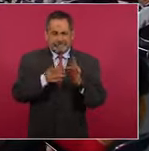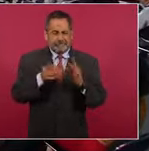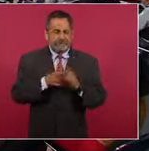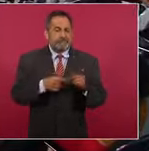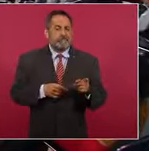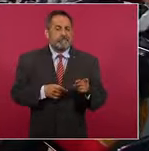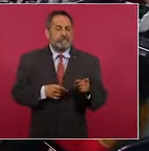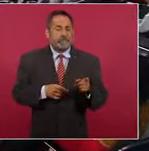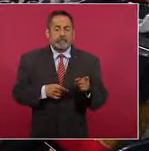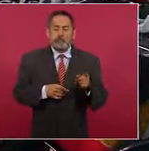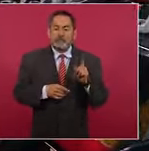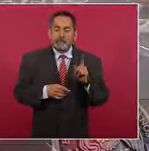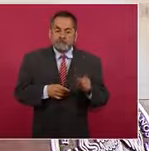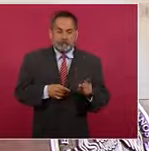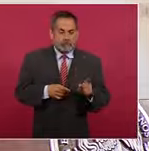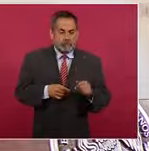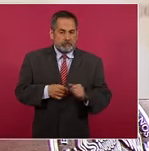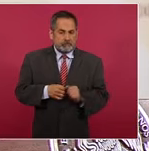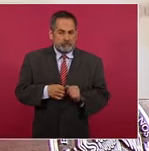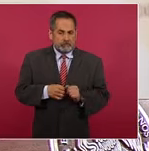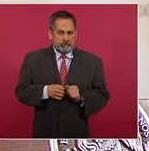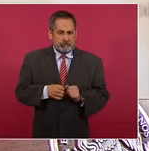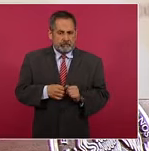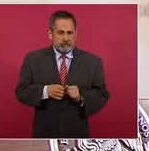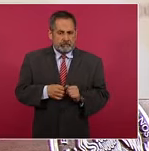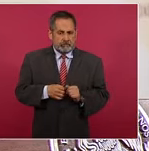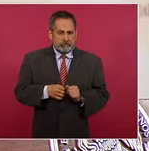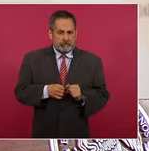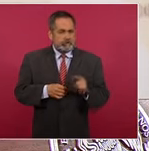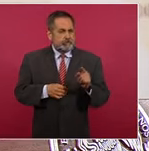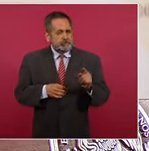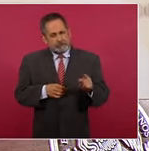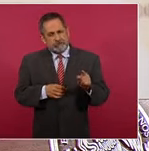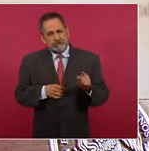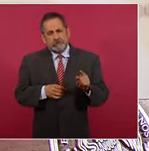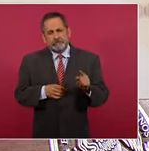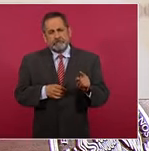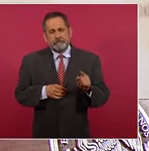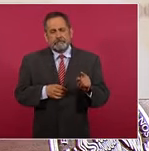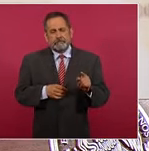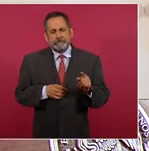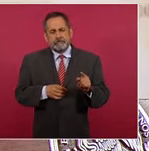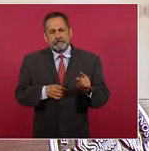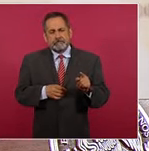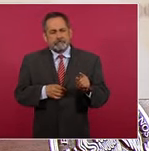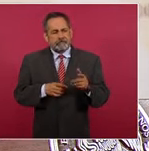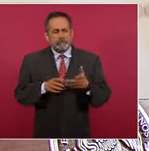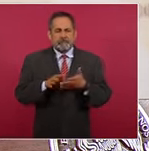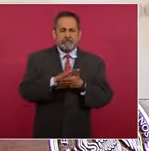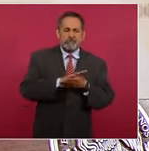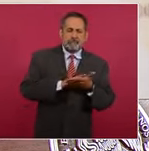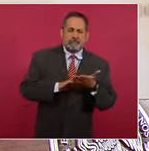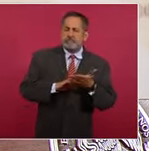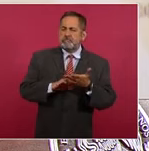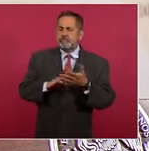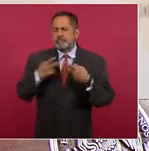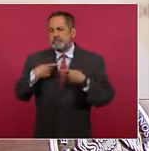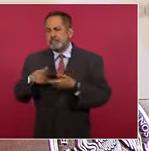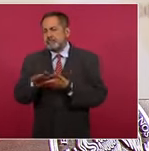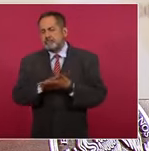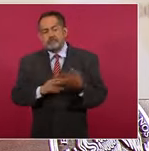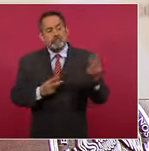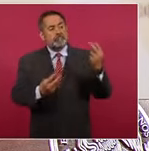que él es pues que anda de manera modesta y que los que van en los carruajes lo ven,